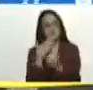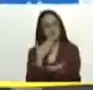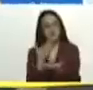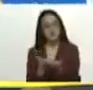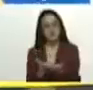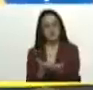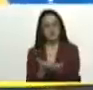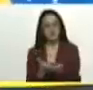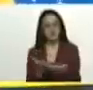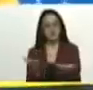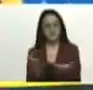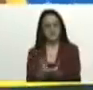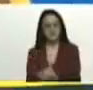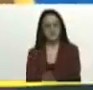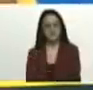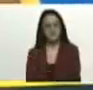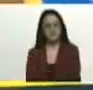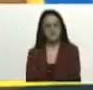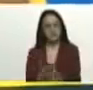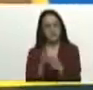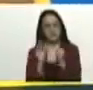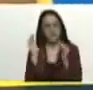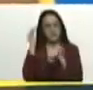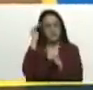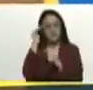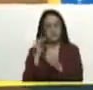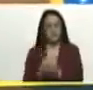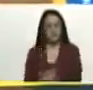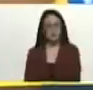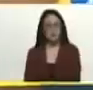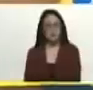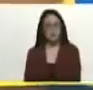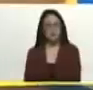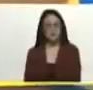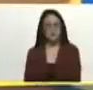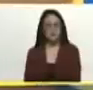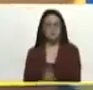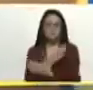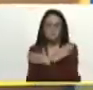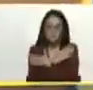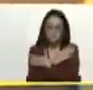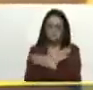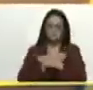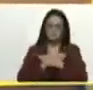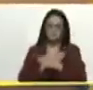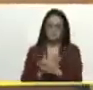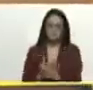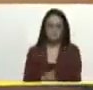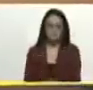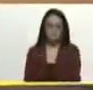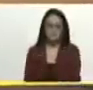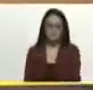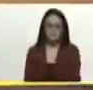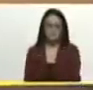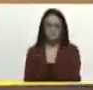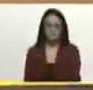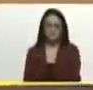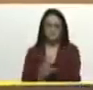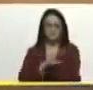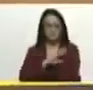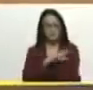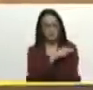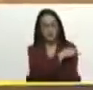agradecer todas las atenciones fraternas y solidarias que nuestra